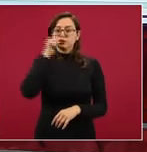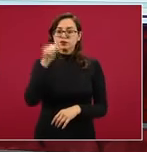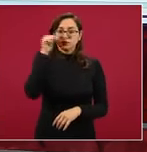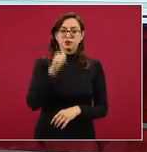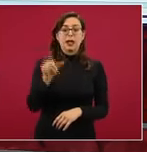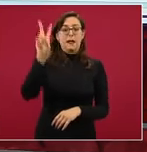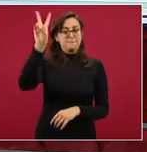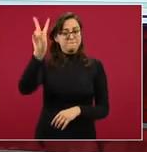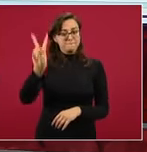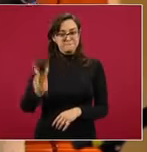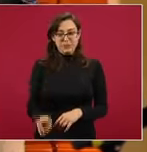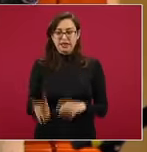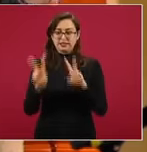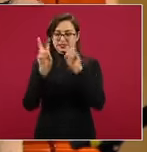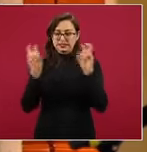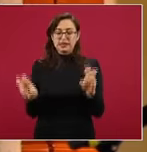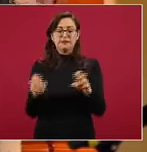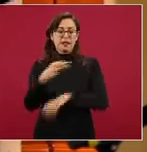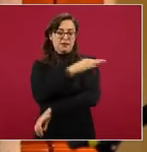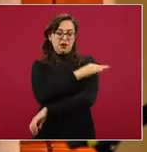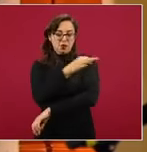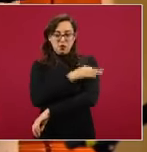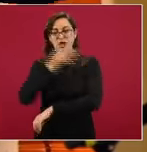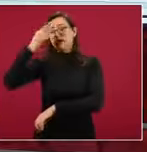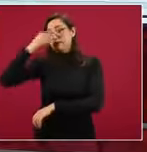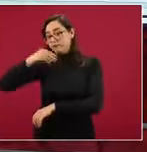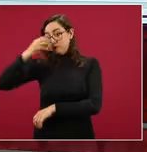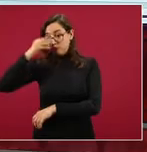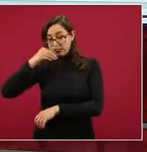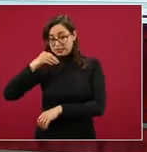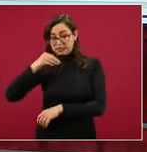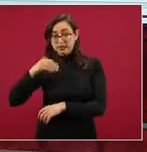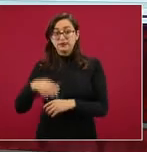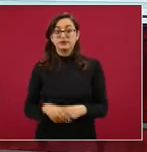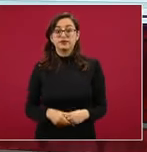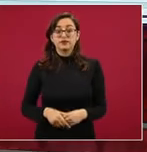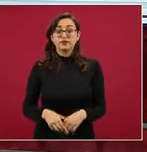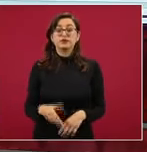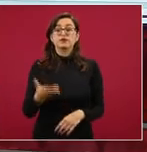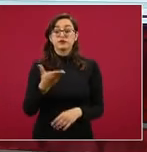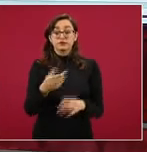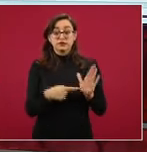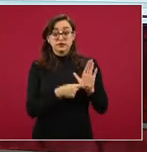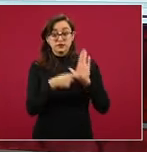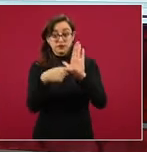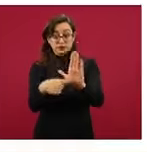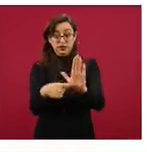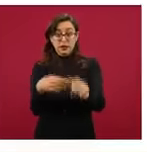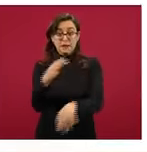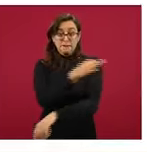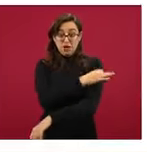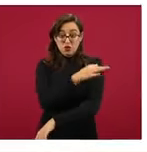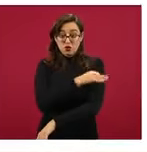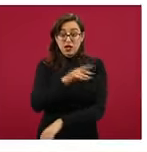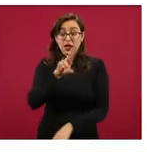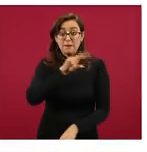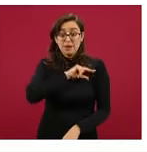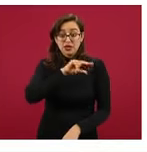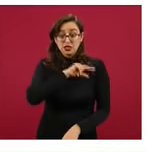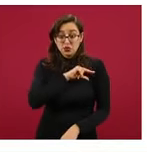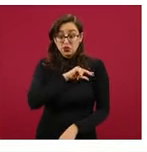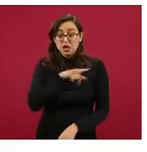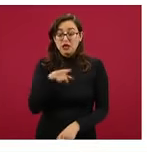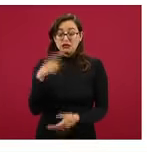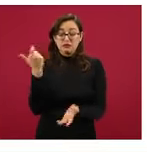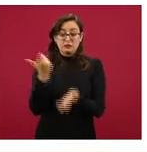actualización de la vacunación contra influenza. Si a ustedes les ofrecen esta vacuna en el nivel privado y se las cobran, yo ya he